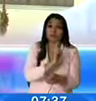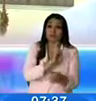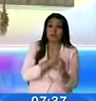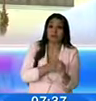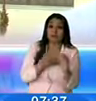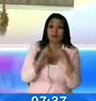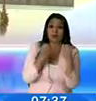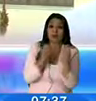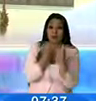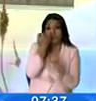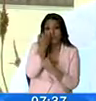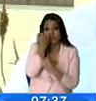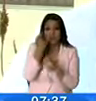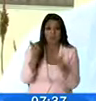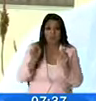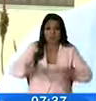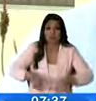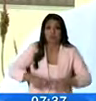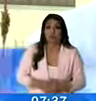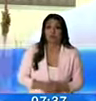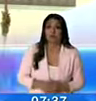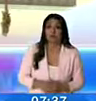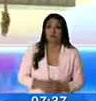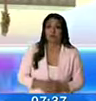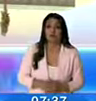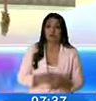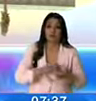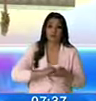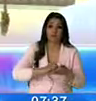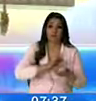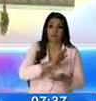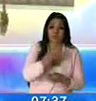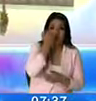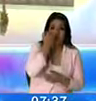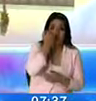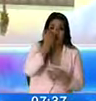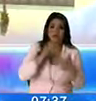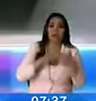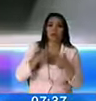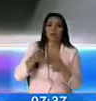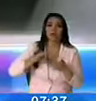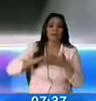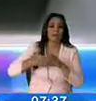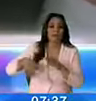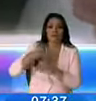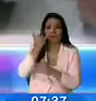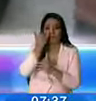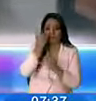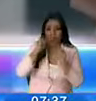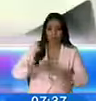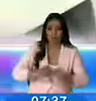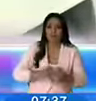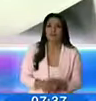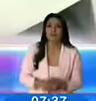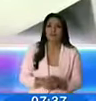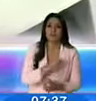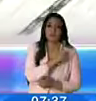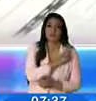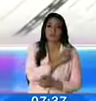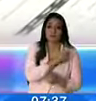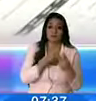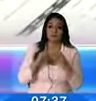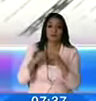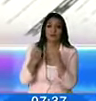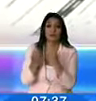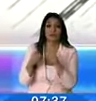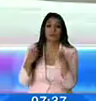nuestras organizaciones sociales, es decir, la Confeñé y sus bases, las nacionalidades. Las universidades y organizaciones sociales tenían